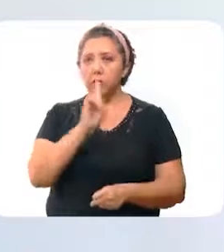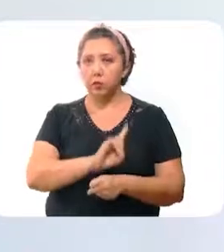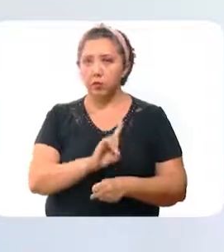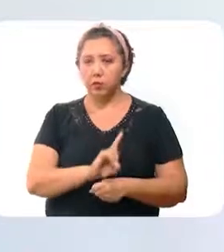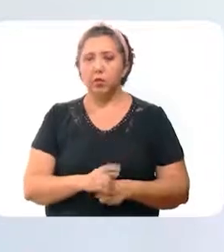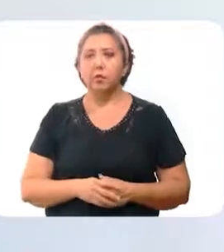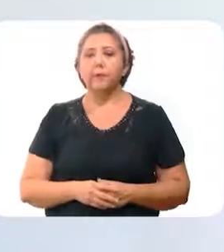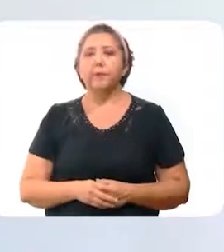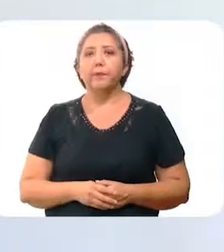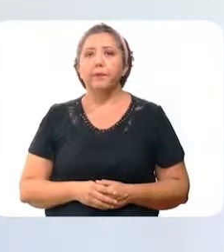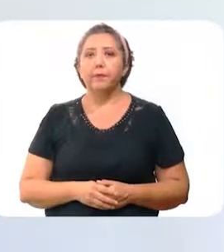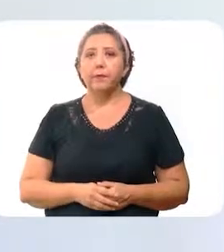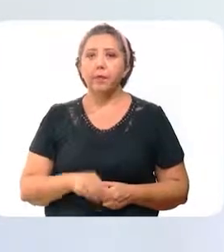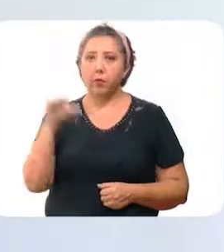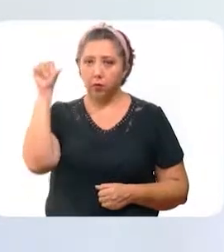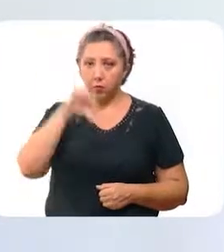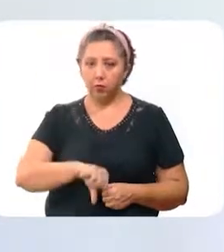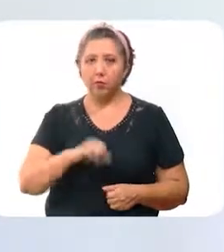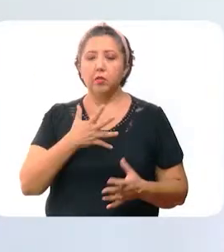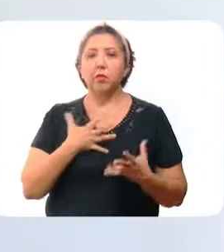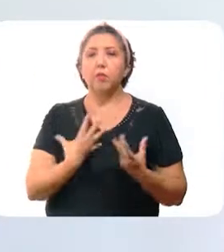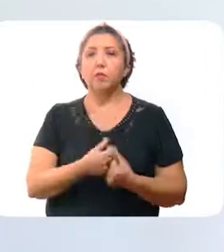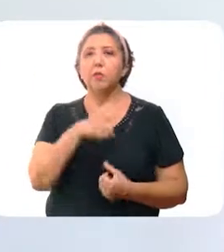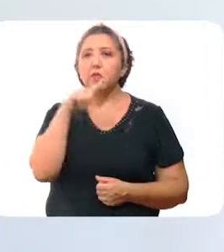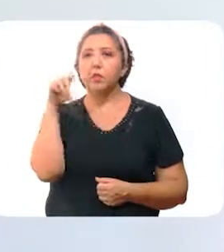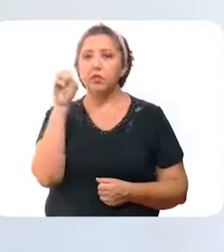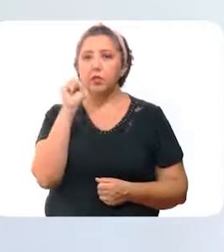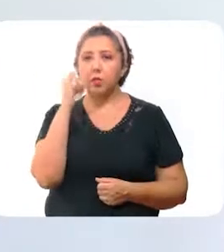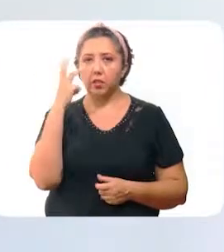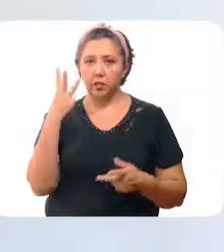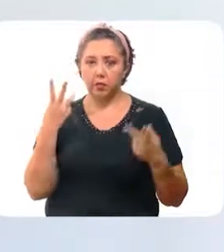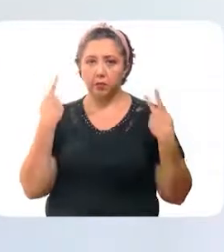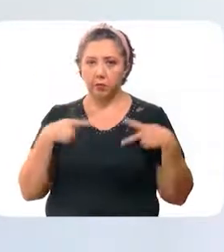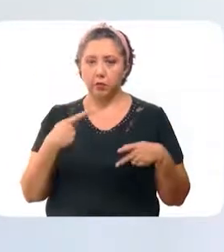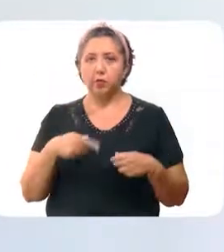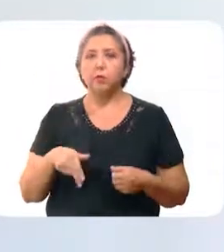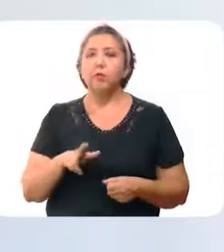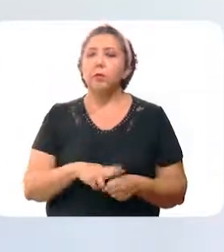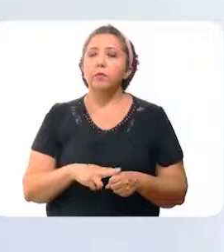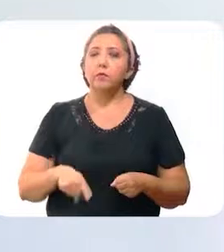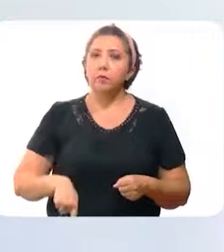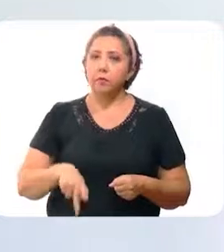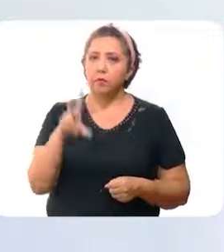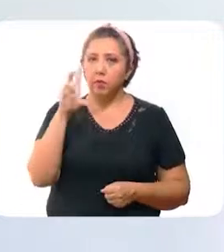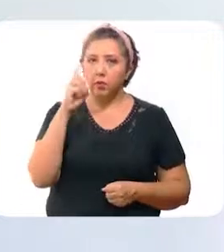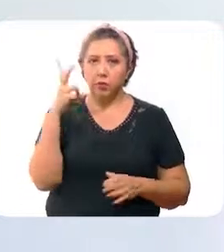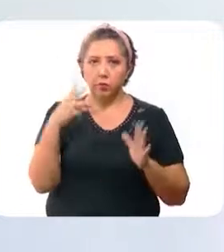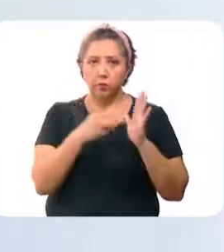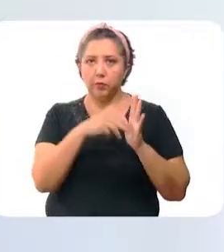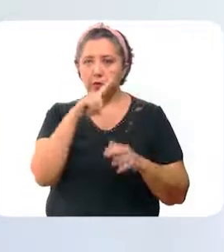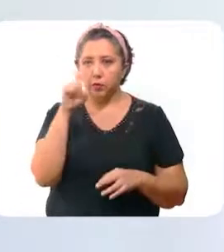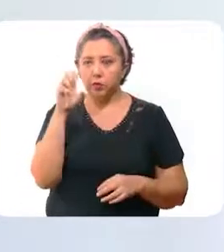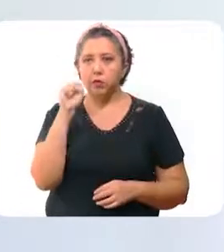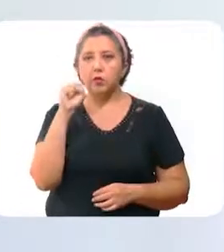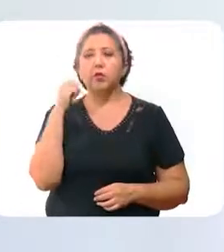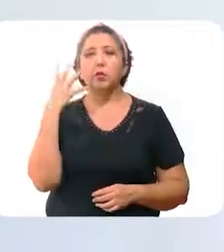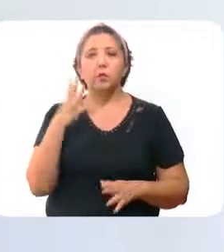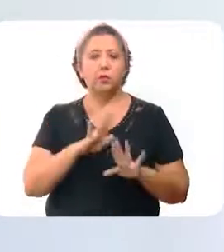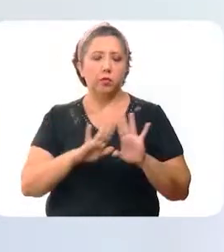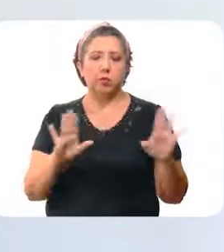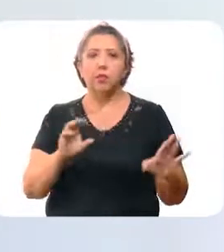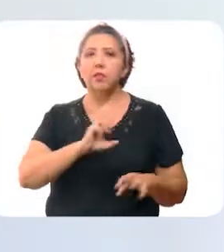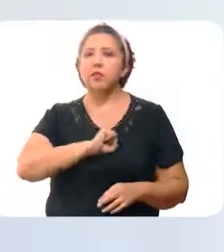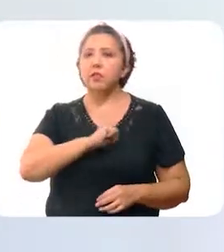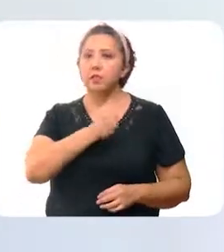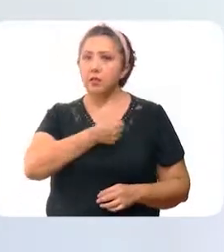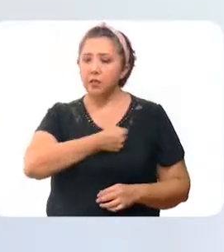y los ingresos diarios. El día de hoy tenemos 163 pacientes en hospitales públicos. 32.164 pacientes ya se